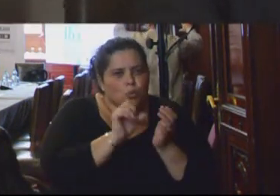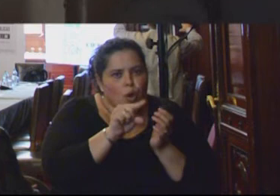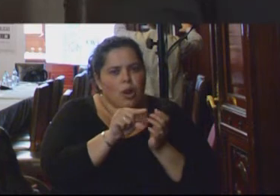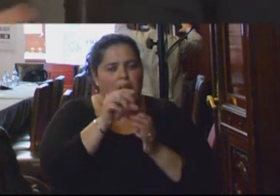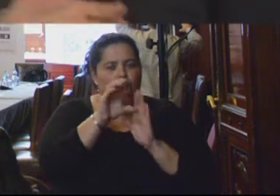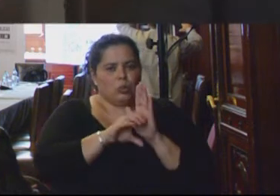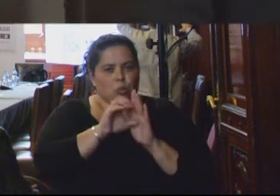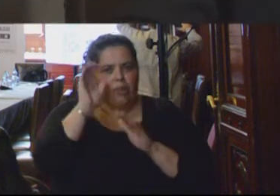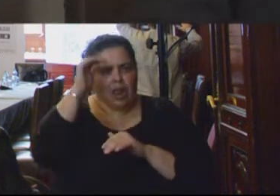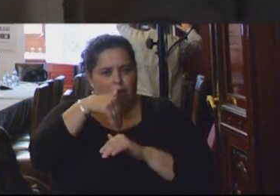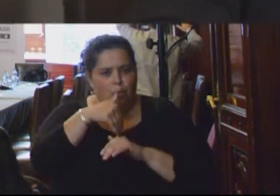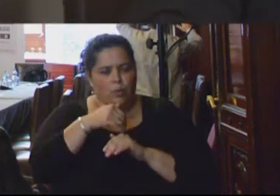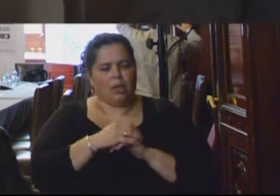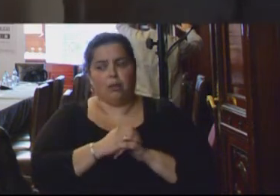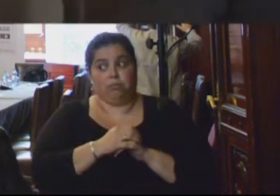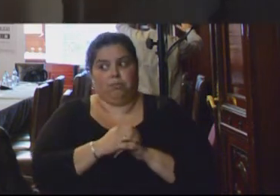solicitudes que las hacemos.